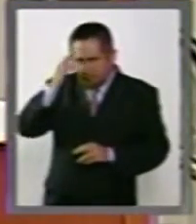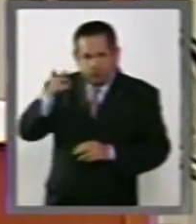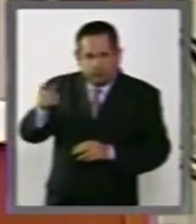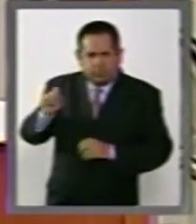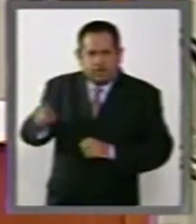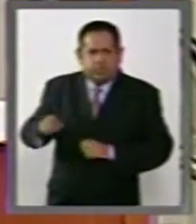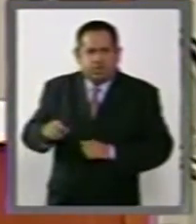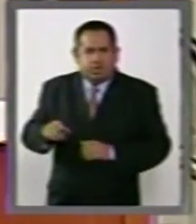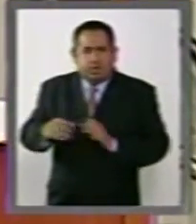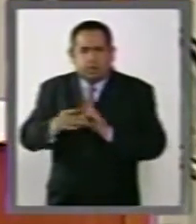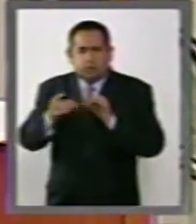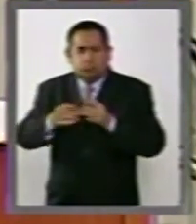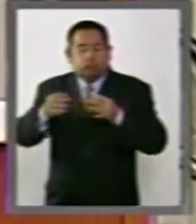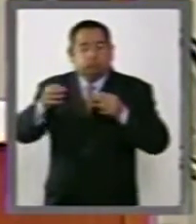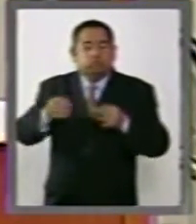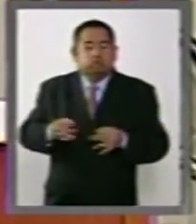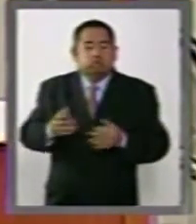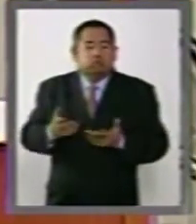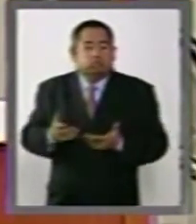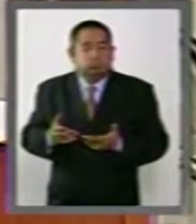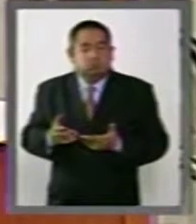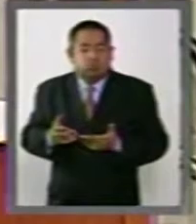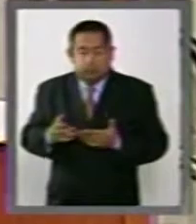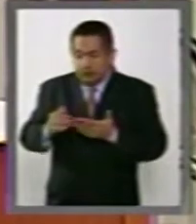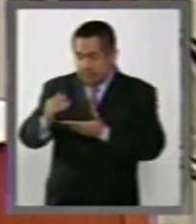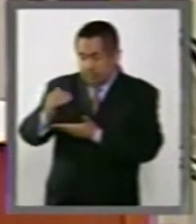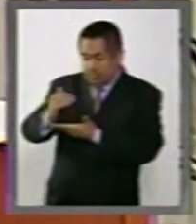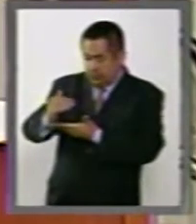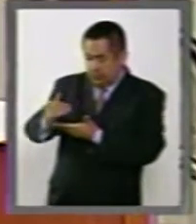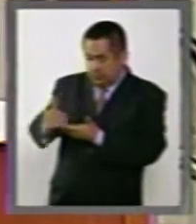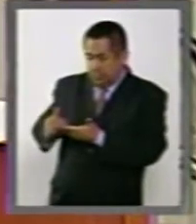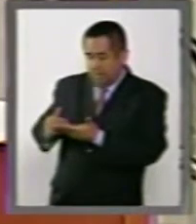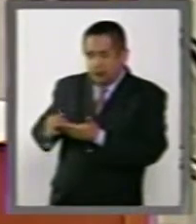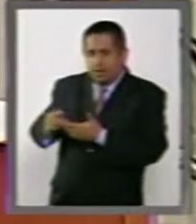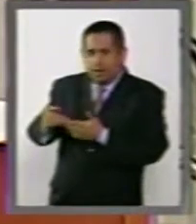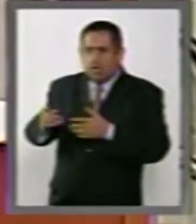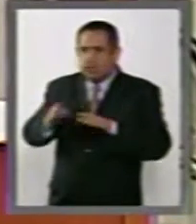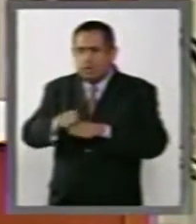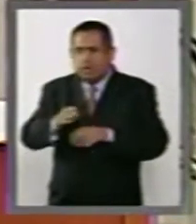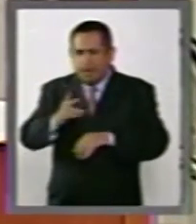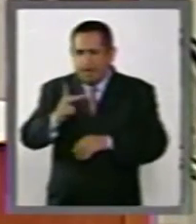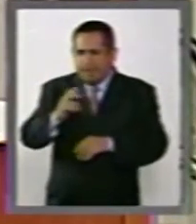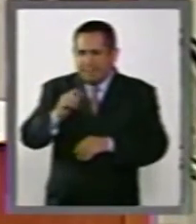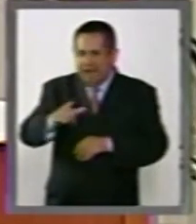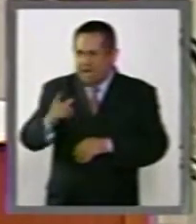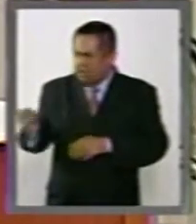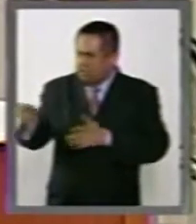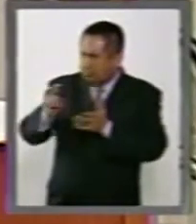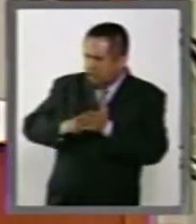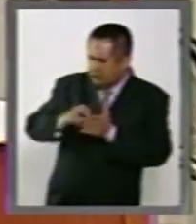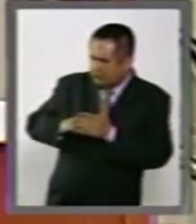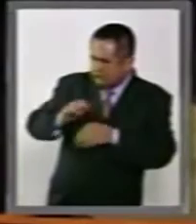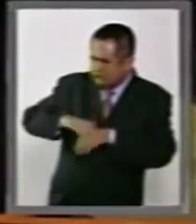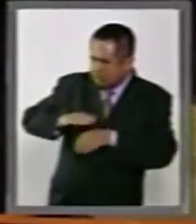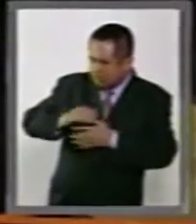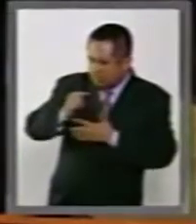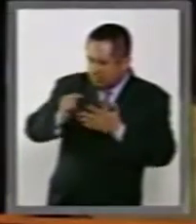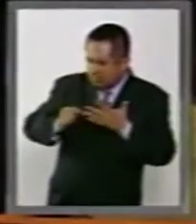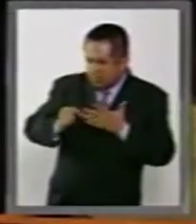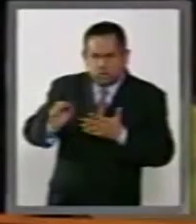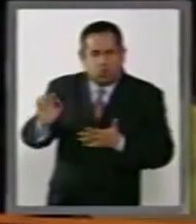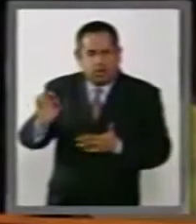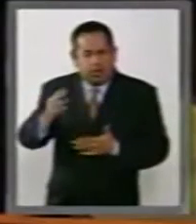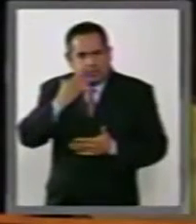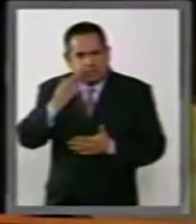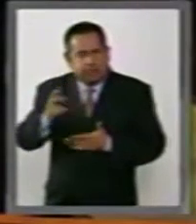incluso que formalmente la estructura normativa de los tipos penales que nos modificó la Cámara de Diputados es